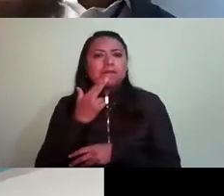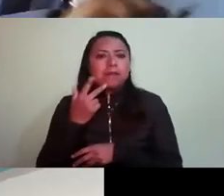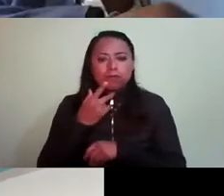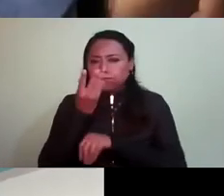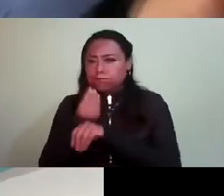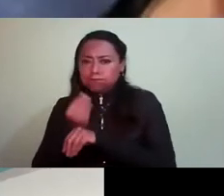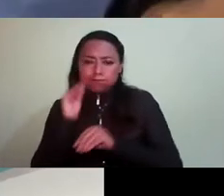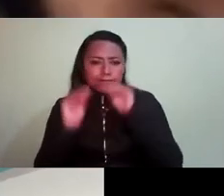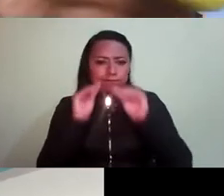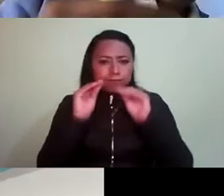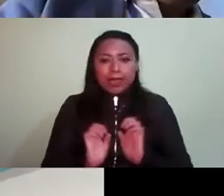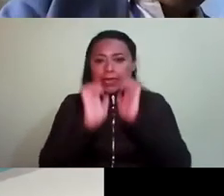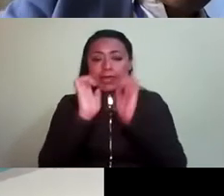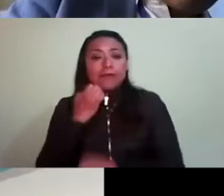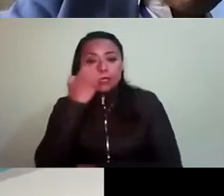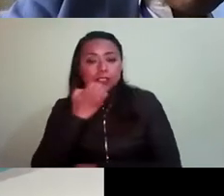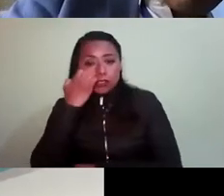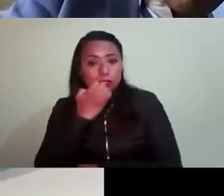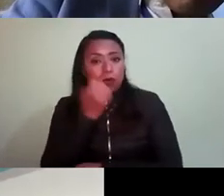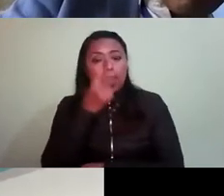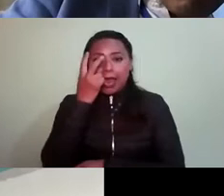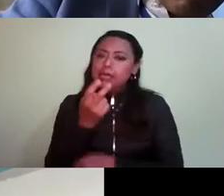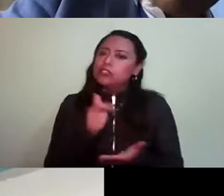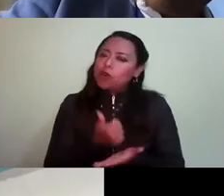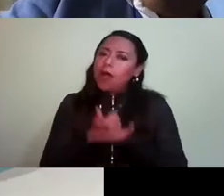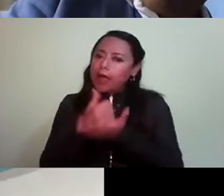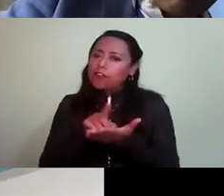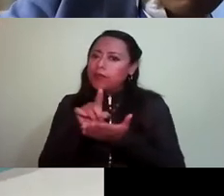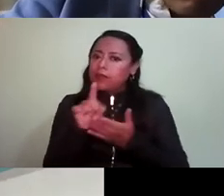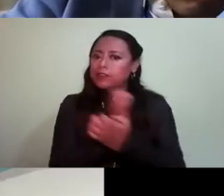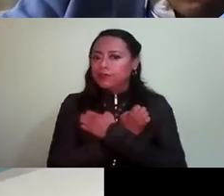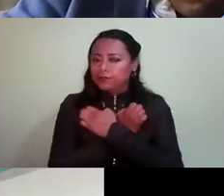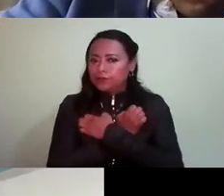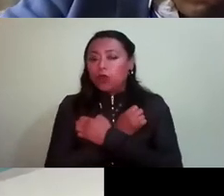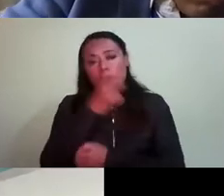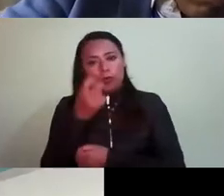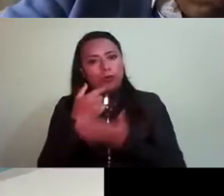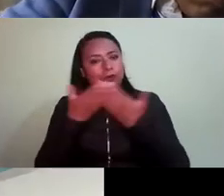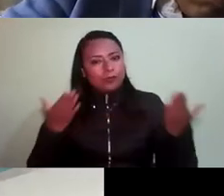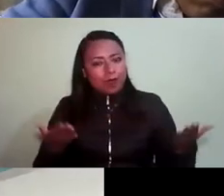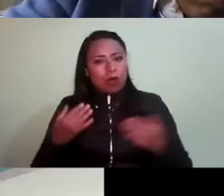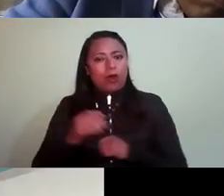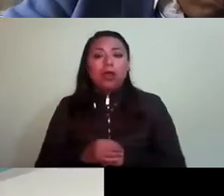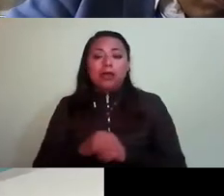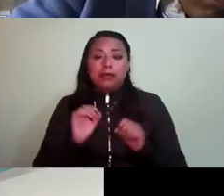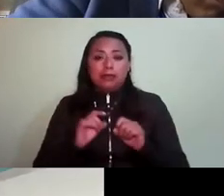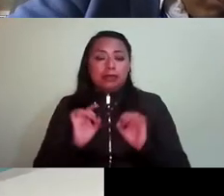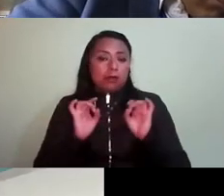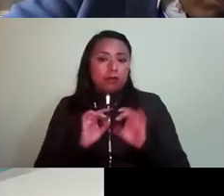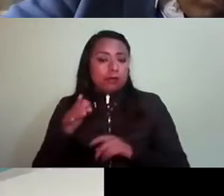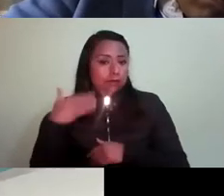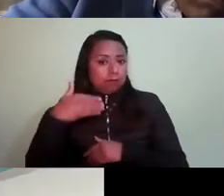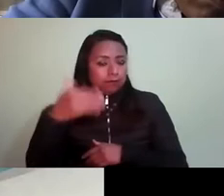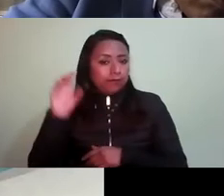se contribuye a garantizar el derecho a la educación, por lo que una vez que el semáforo epidemiológico